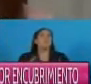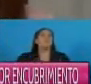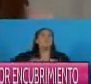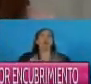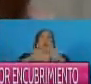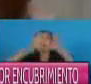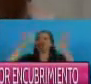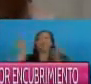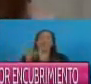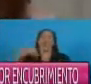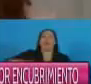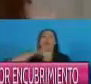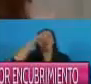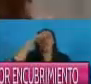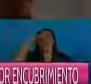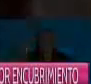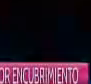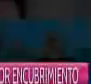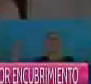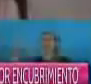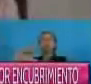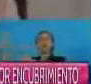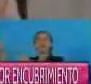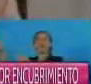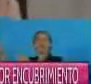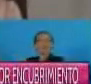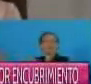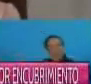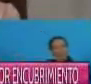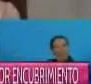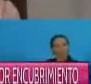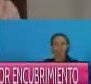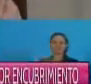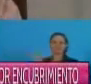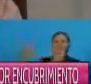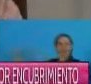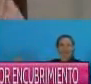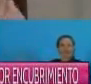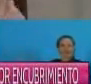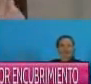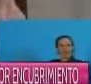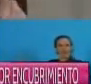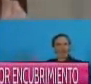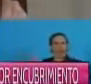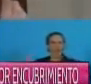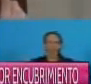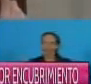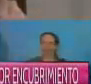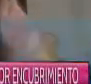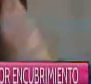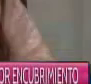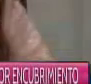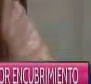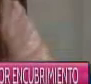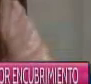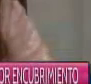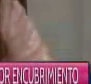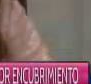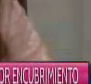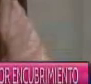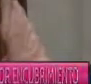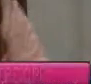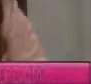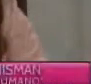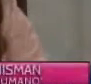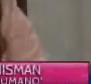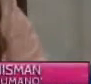política nacional e internacional. Y vinculado a esto, no puedo soslayar